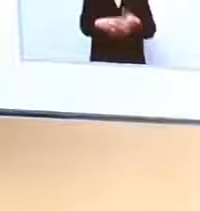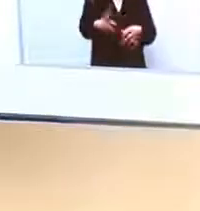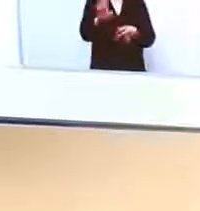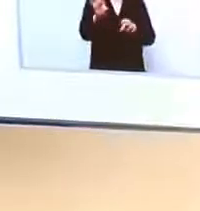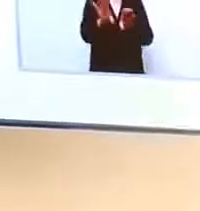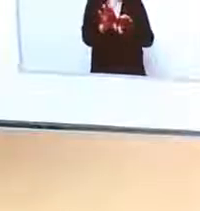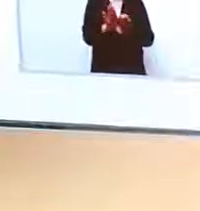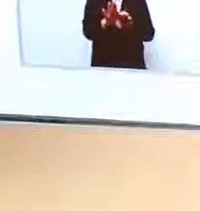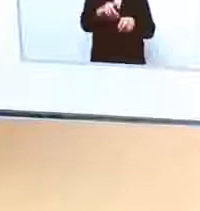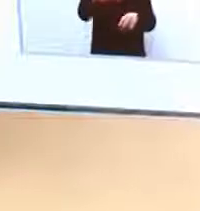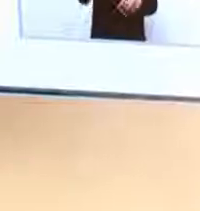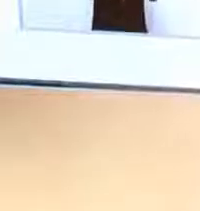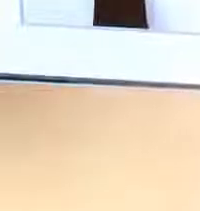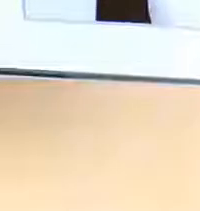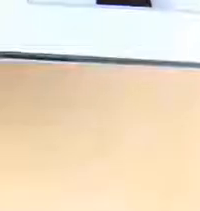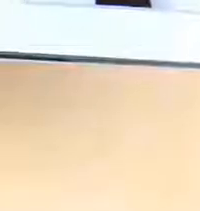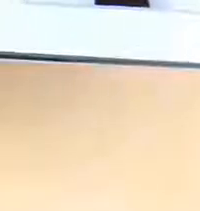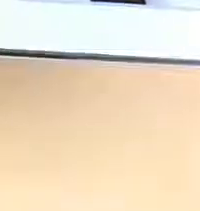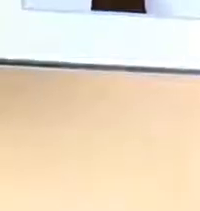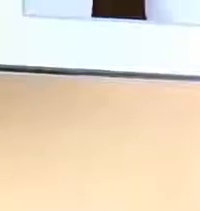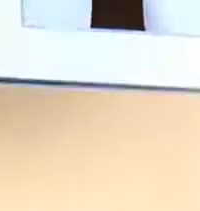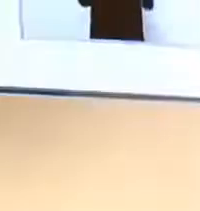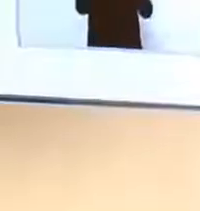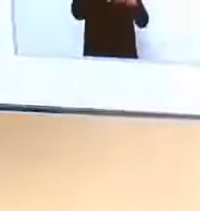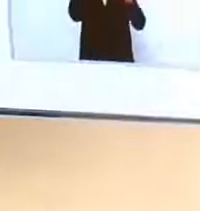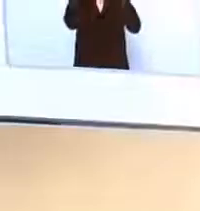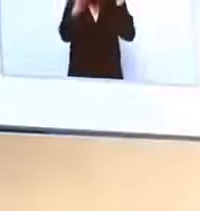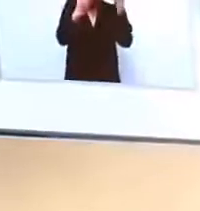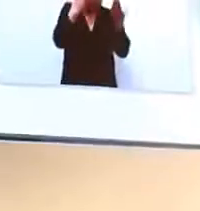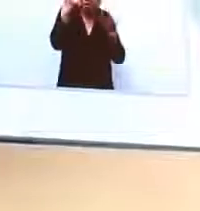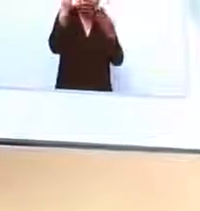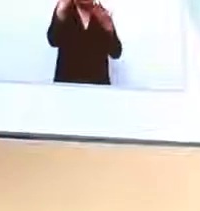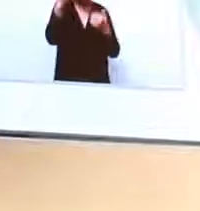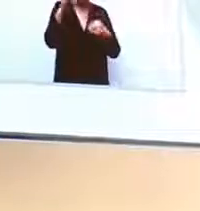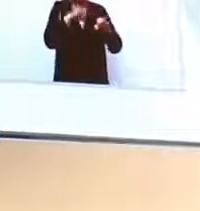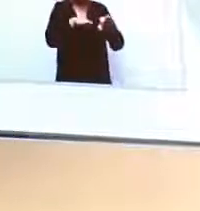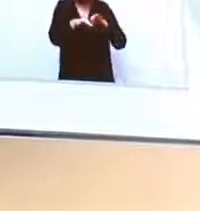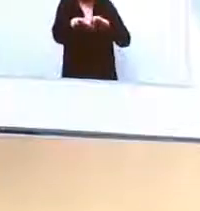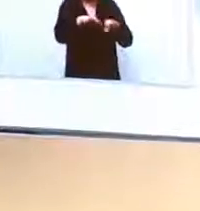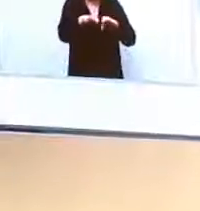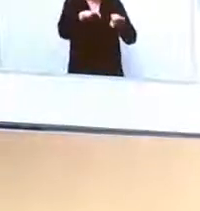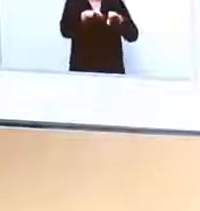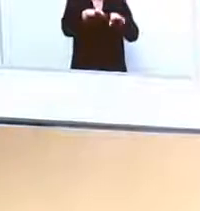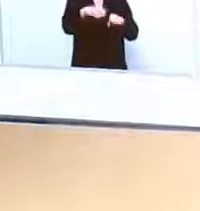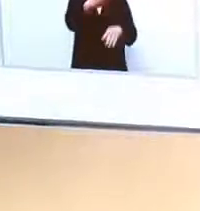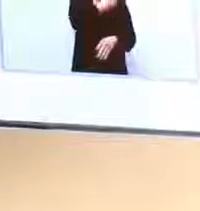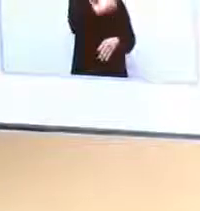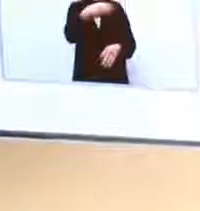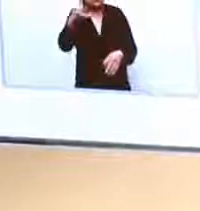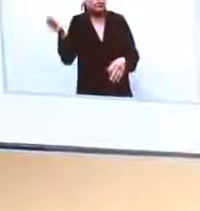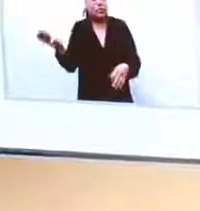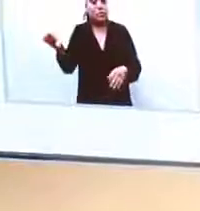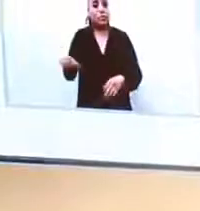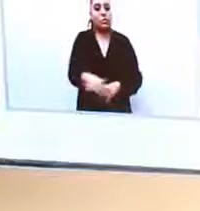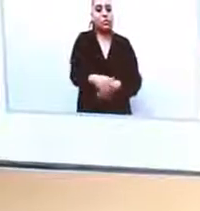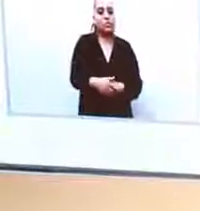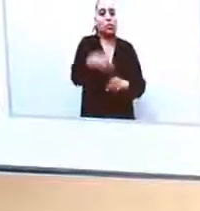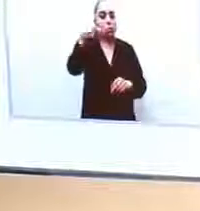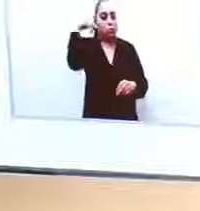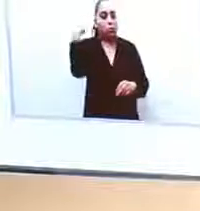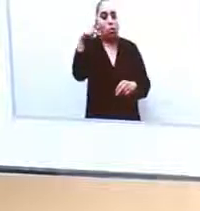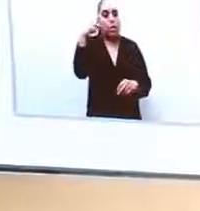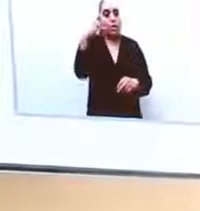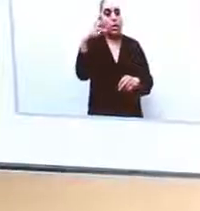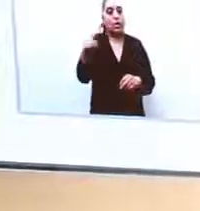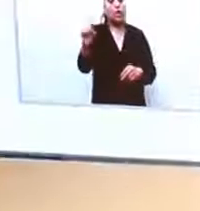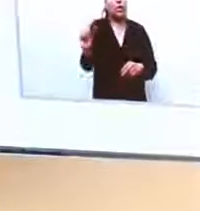votación de los docentes la creatividad de los estudiantes y el trabajo de los productores del campo puede dar